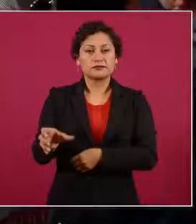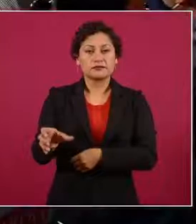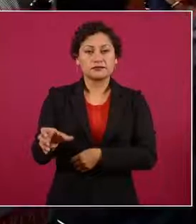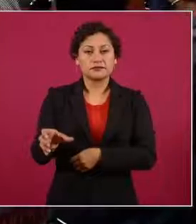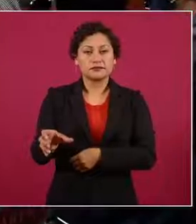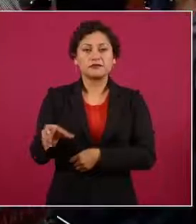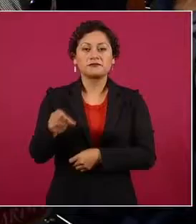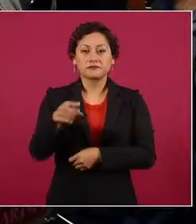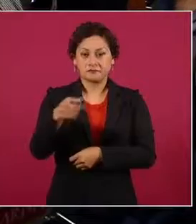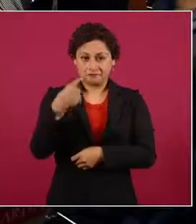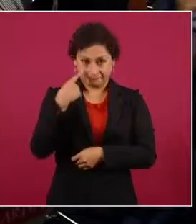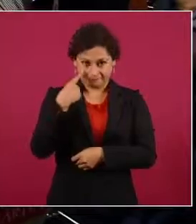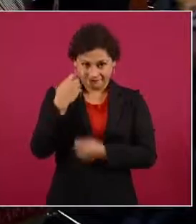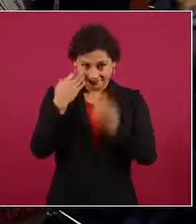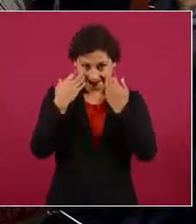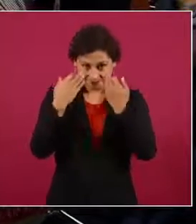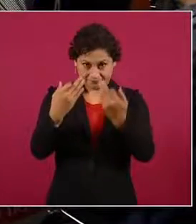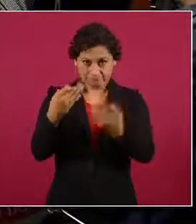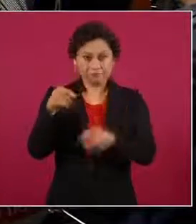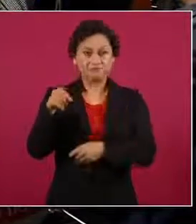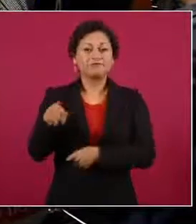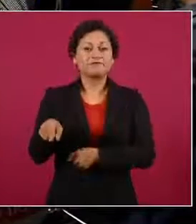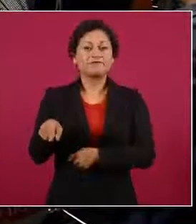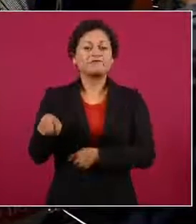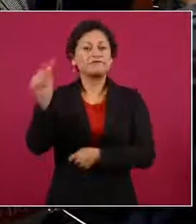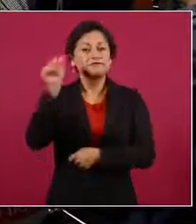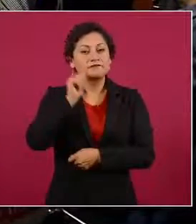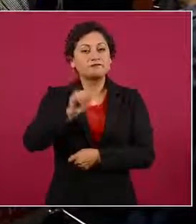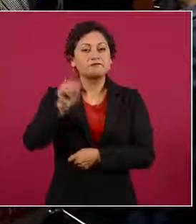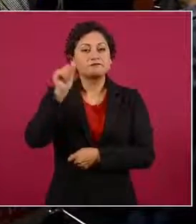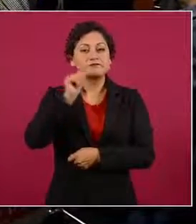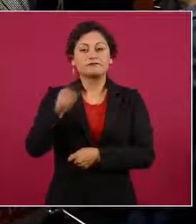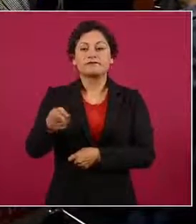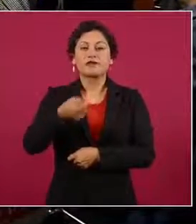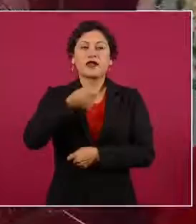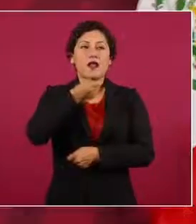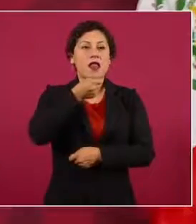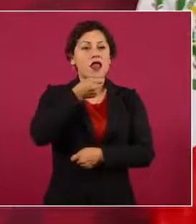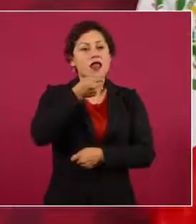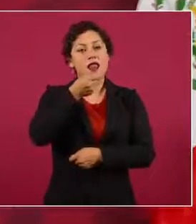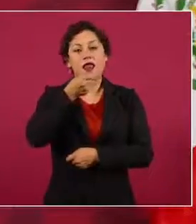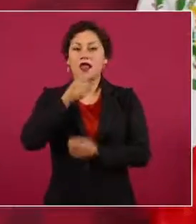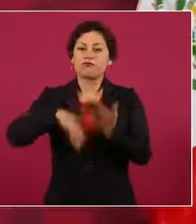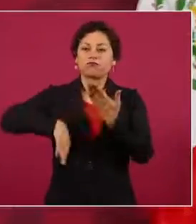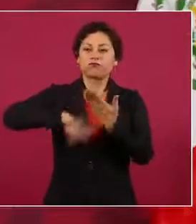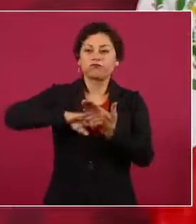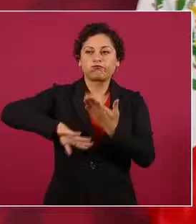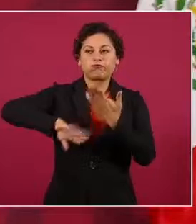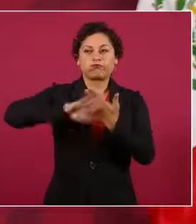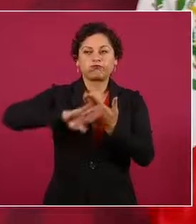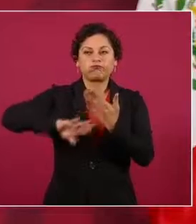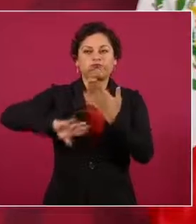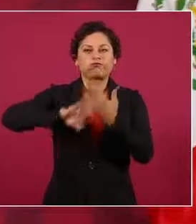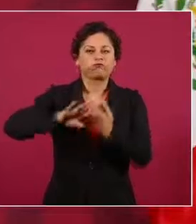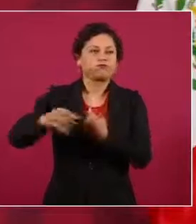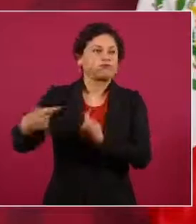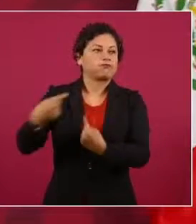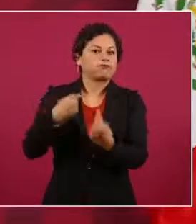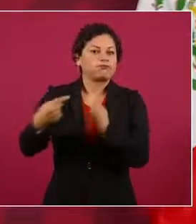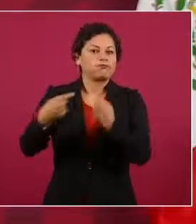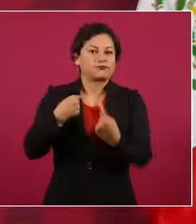y van a ver que todo es en contra de nosotros y le